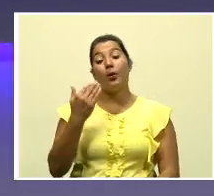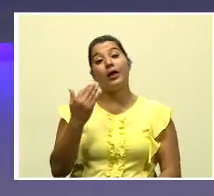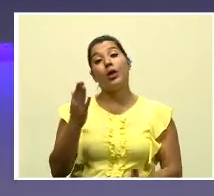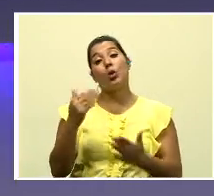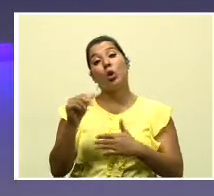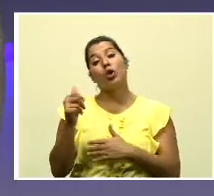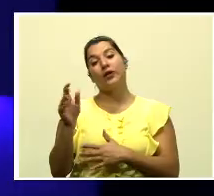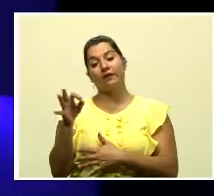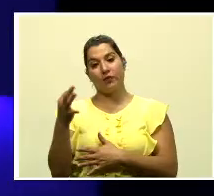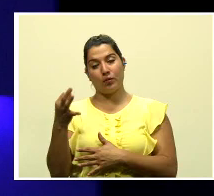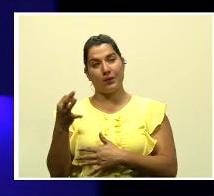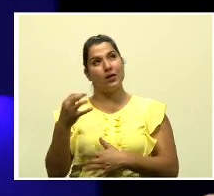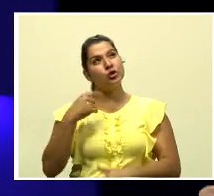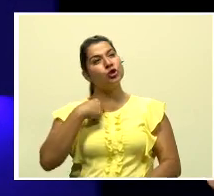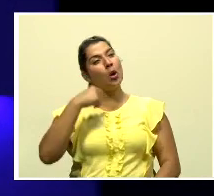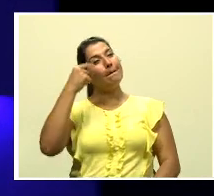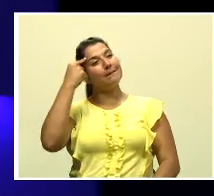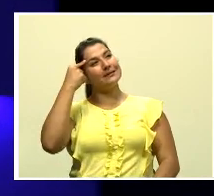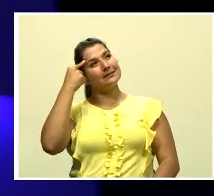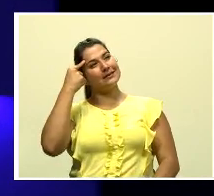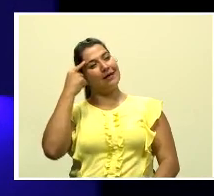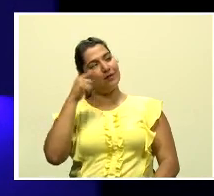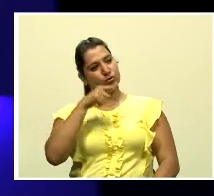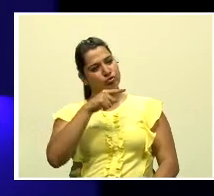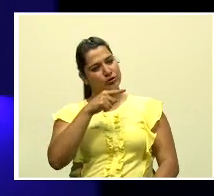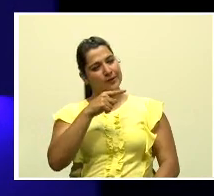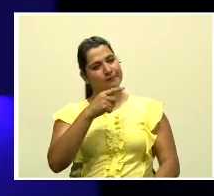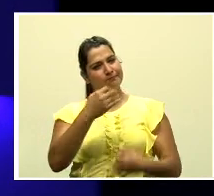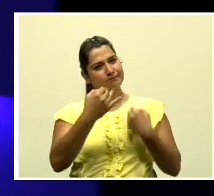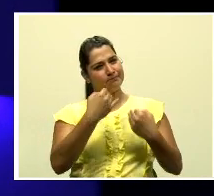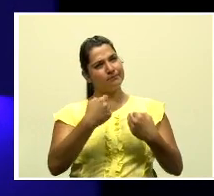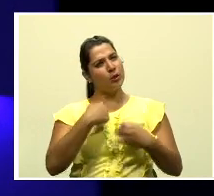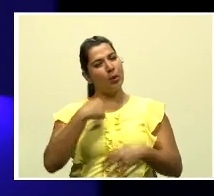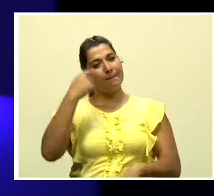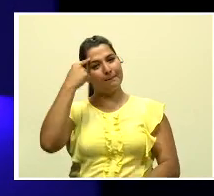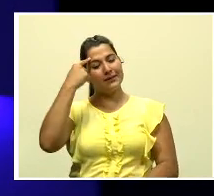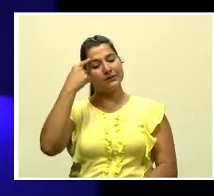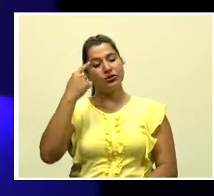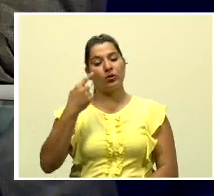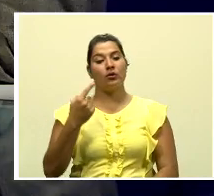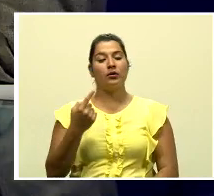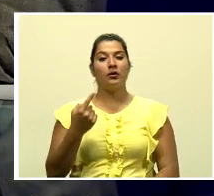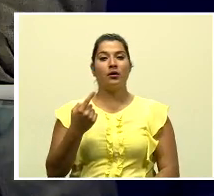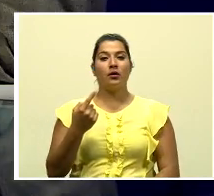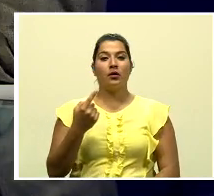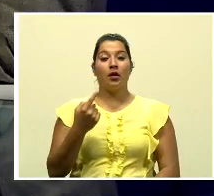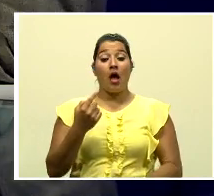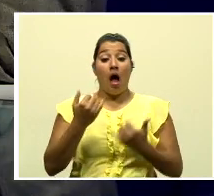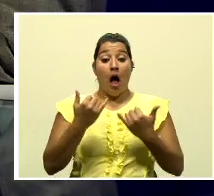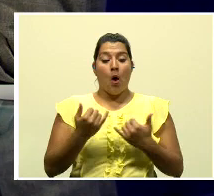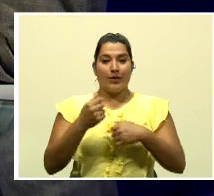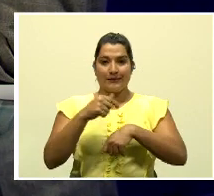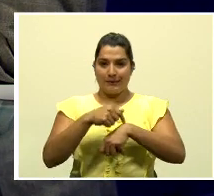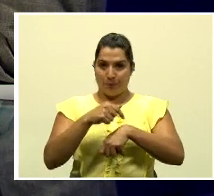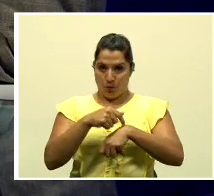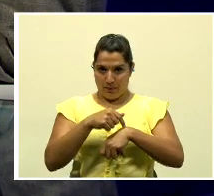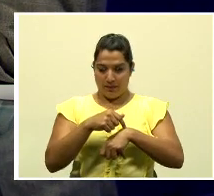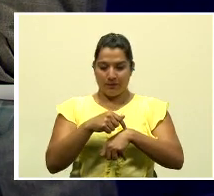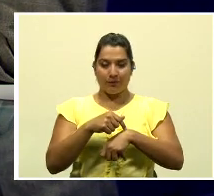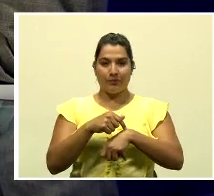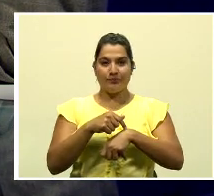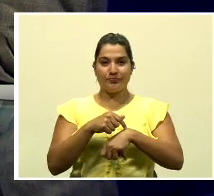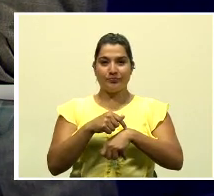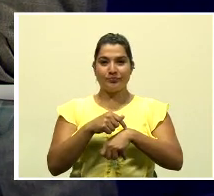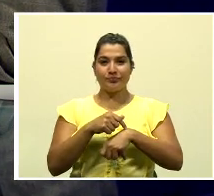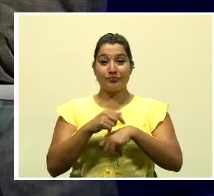manera de verlo. Claro, pensaba ahora que lo escuchaba que hay una, en este momento, en este siglo